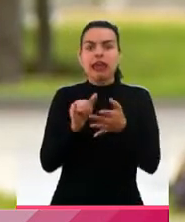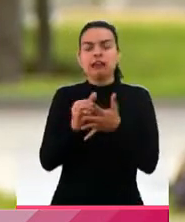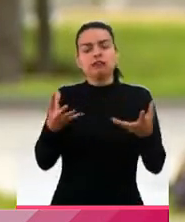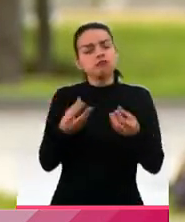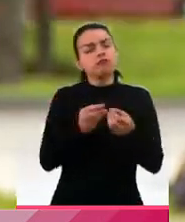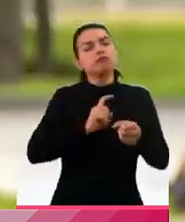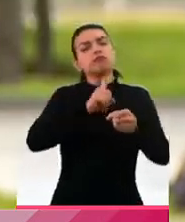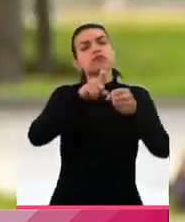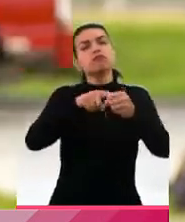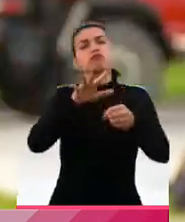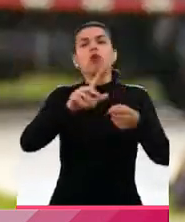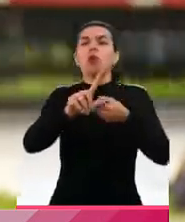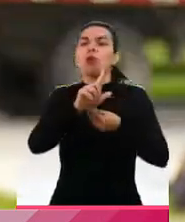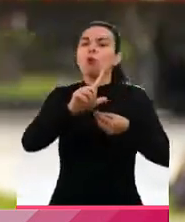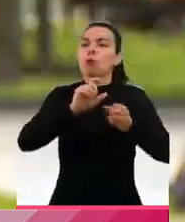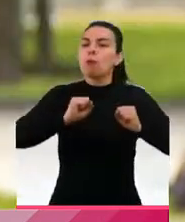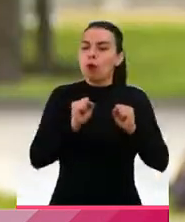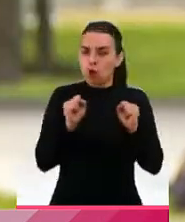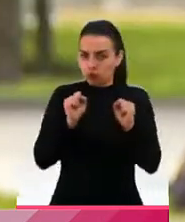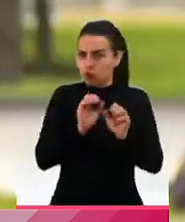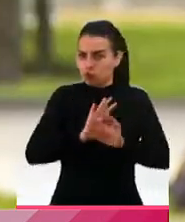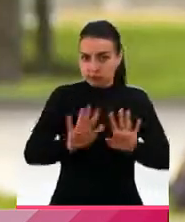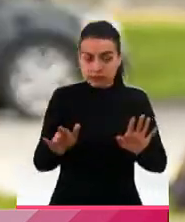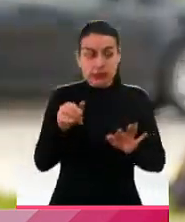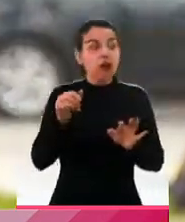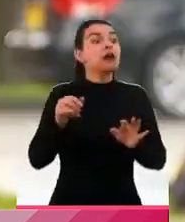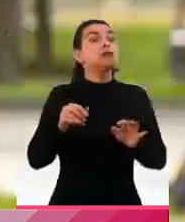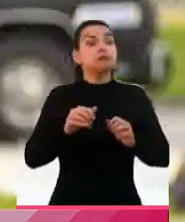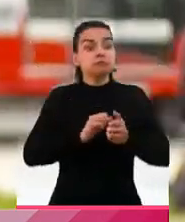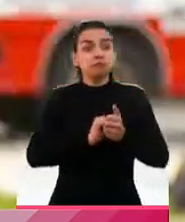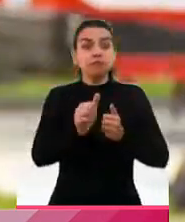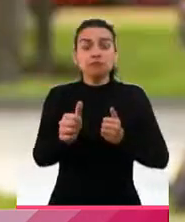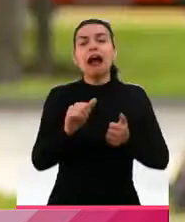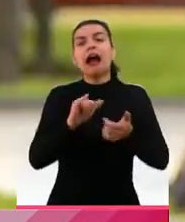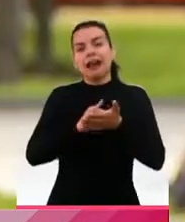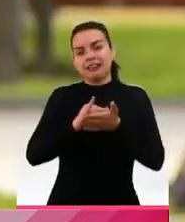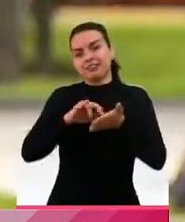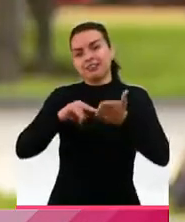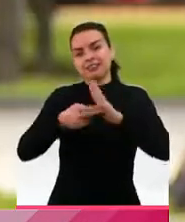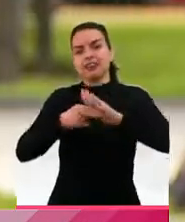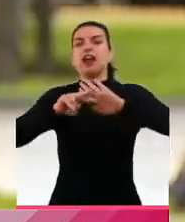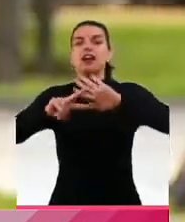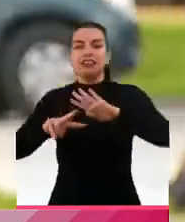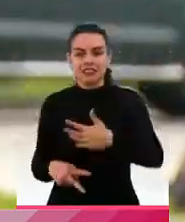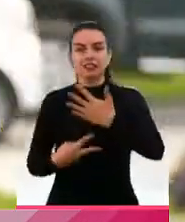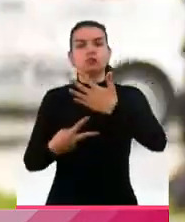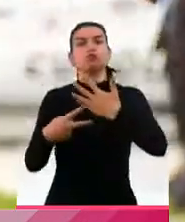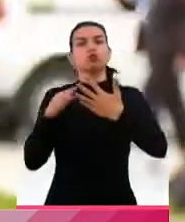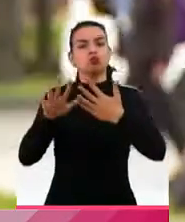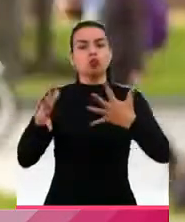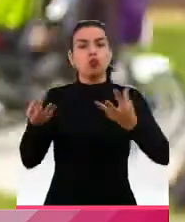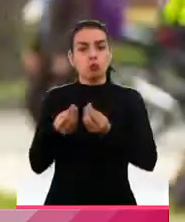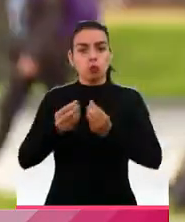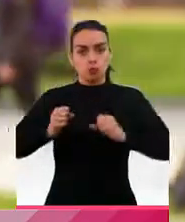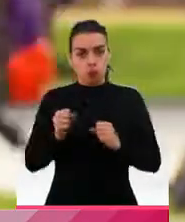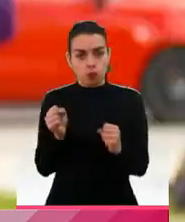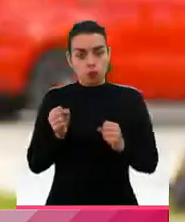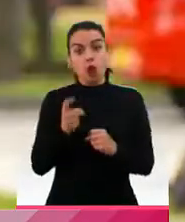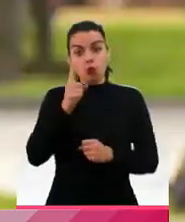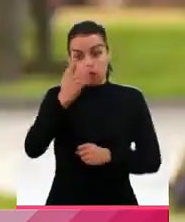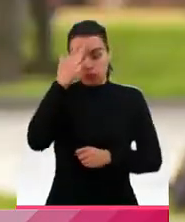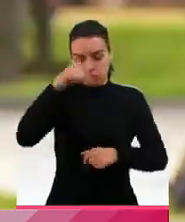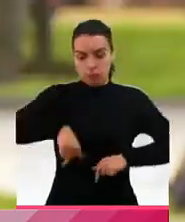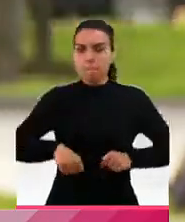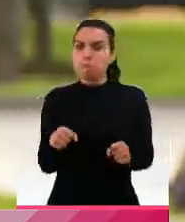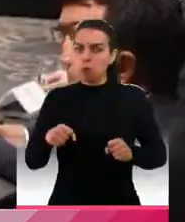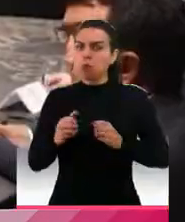de Fútbol de Bogotá y de lograr su ficha, se convertiría en el 7º equipo bogotano, pues en la capital han encontrado todas las herramientas para soñar